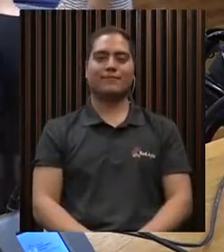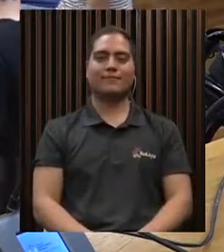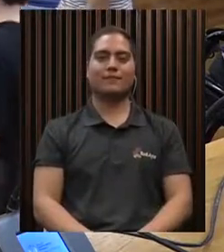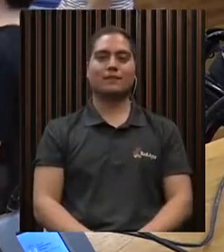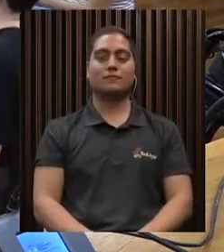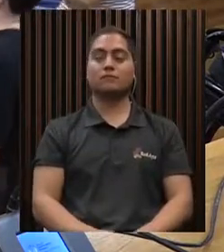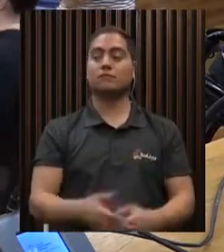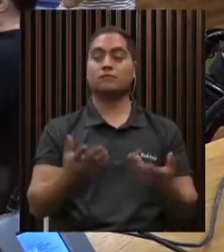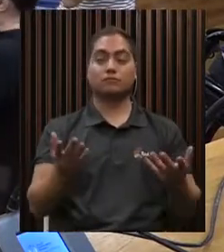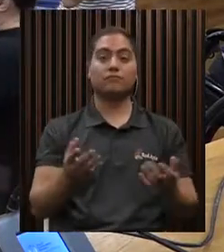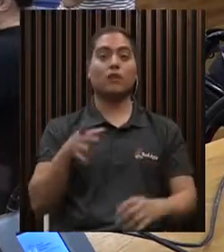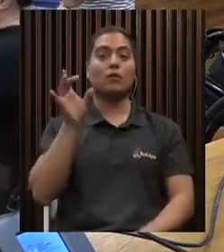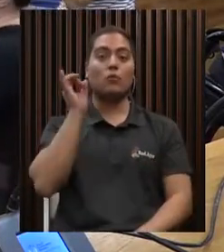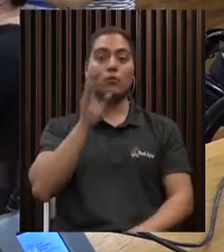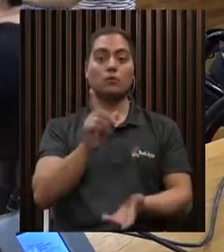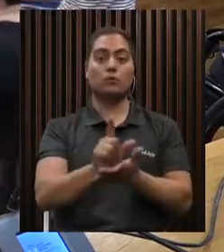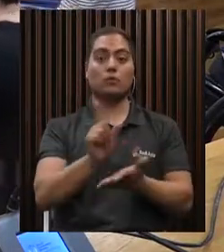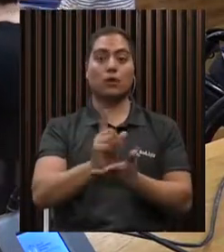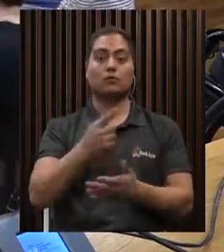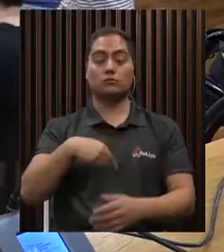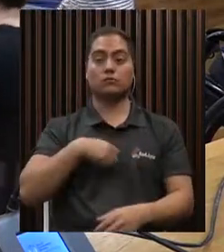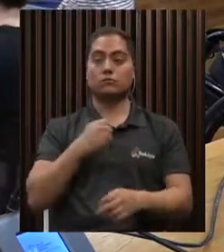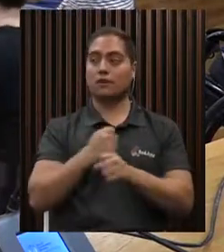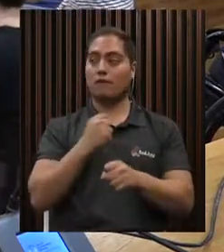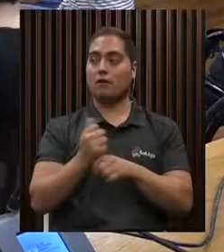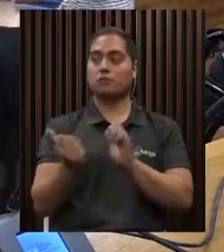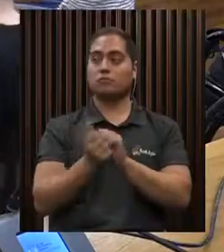El último lugar donde trabajamos con Jess,